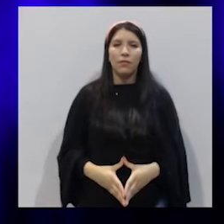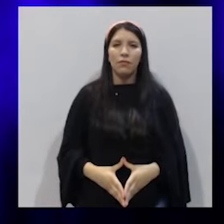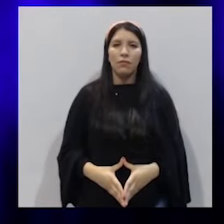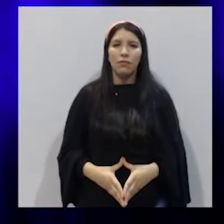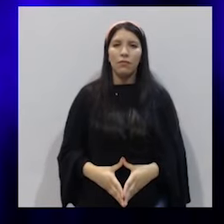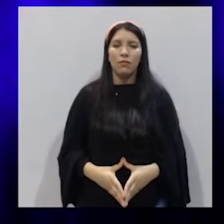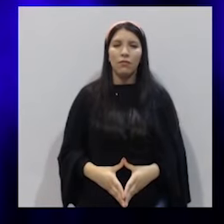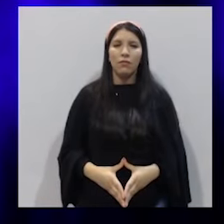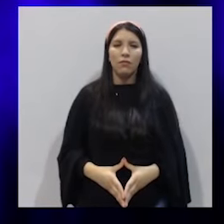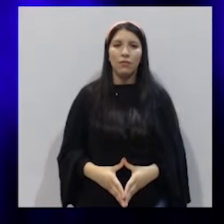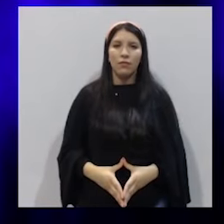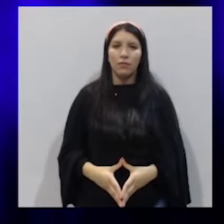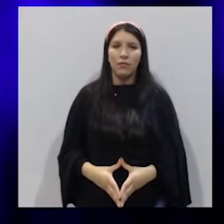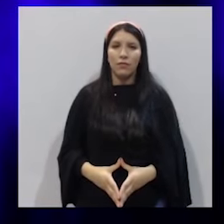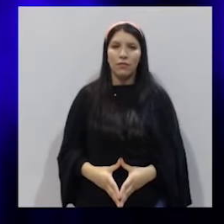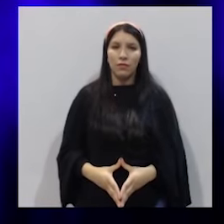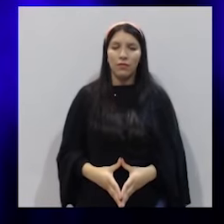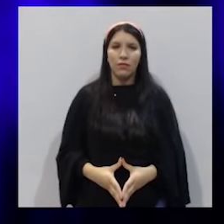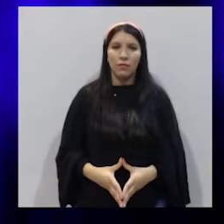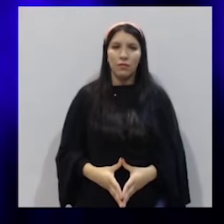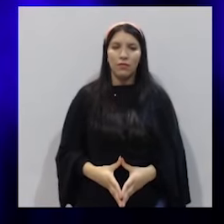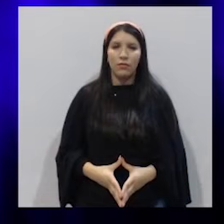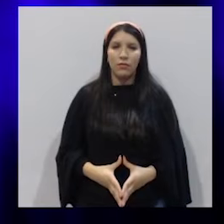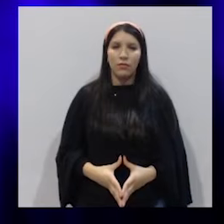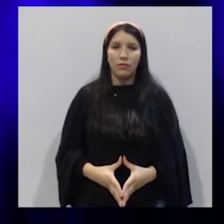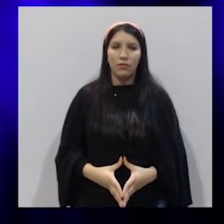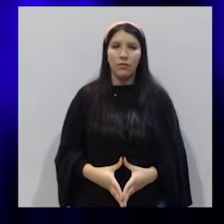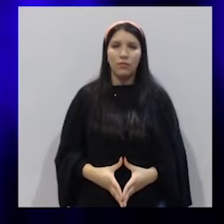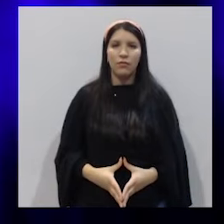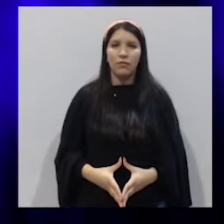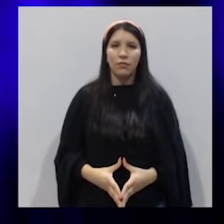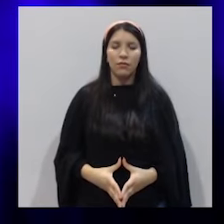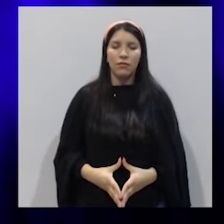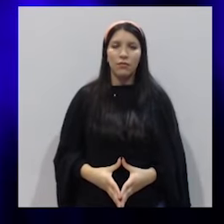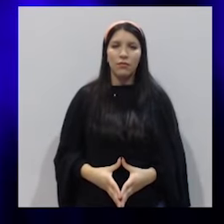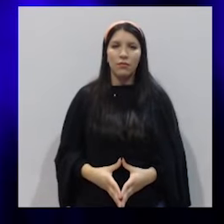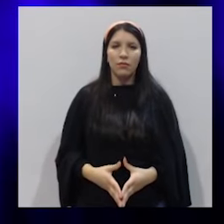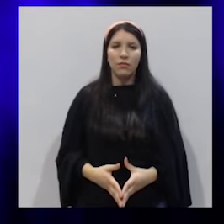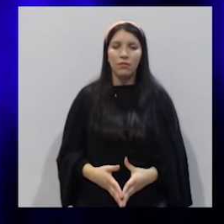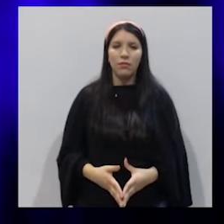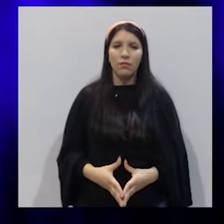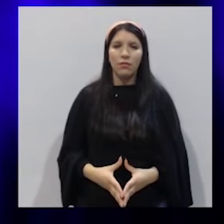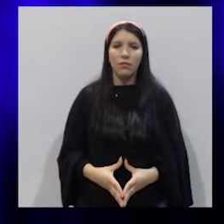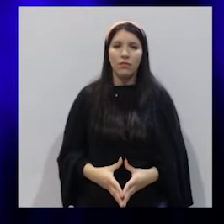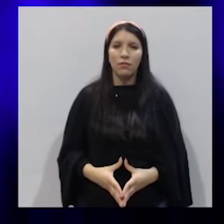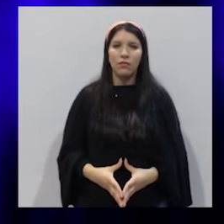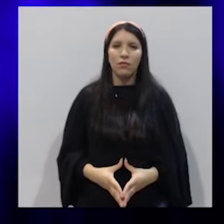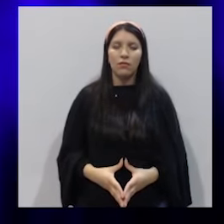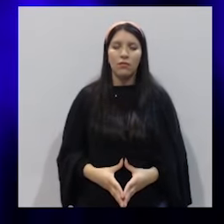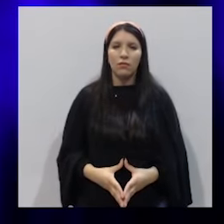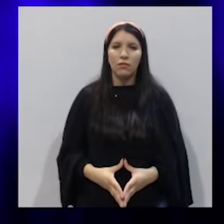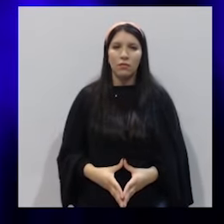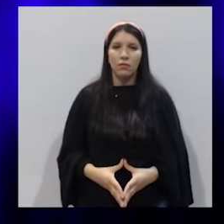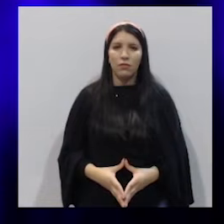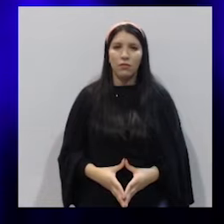cede el logra el objetivo por eso dice juan capítulo 10 verso 10 el